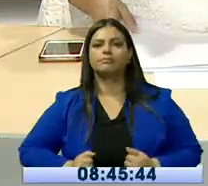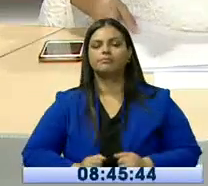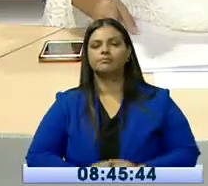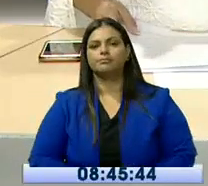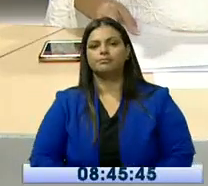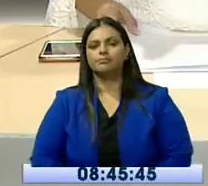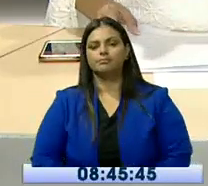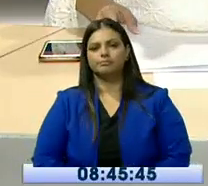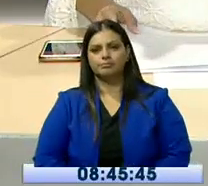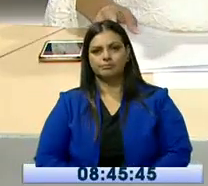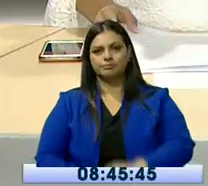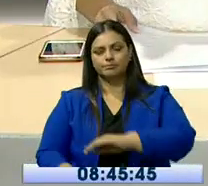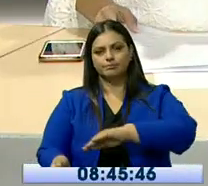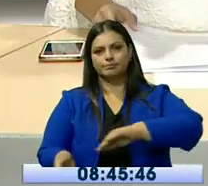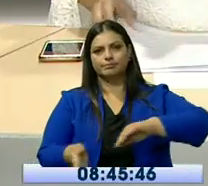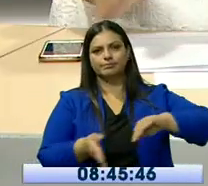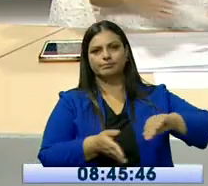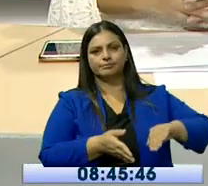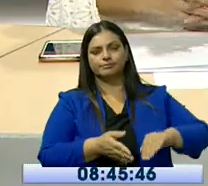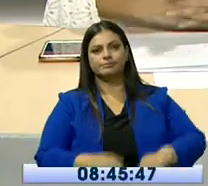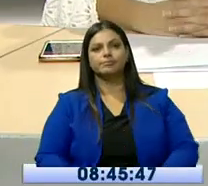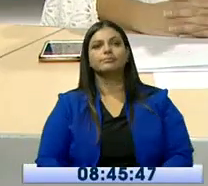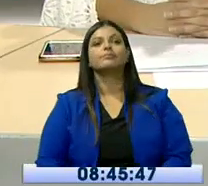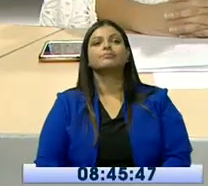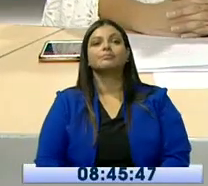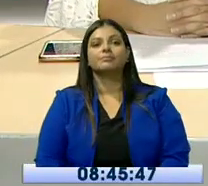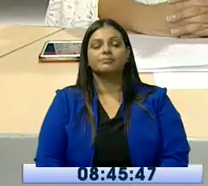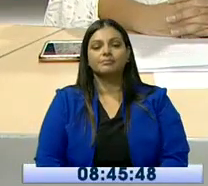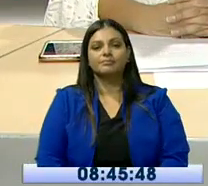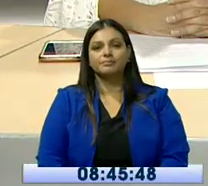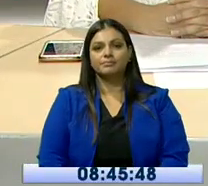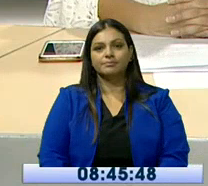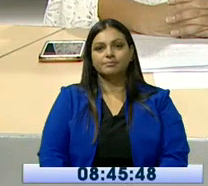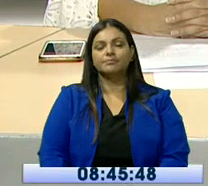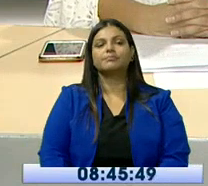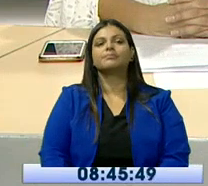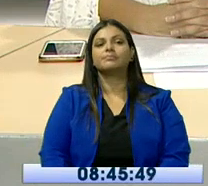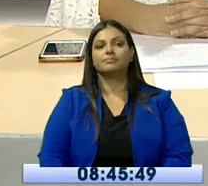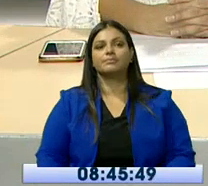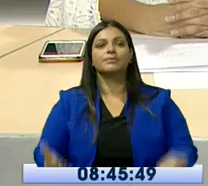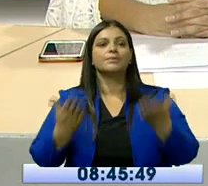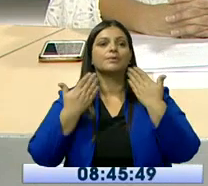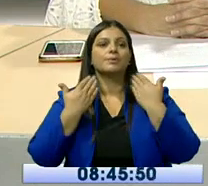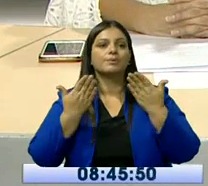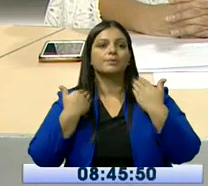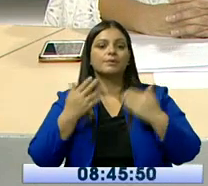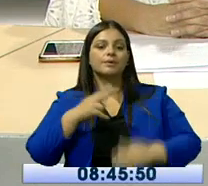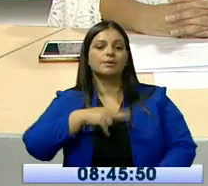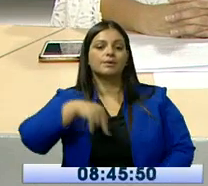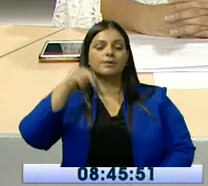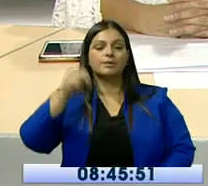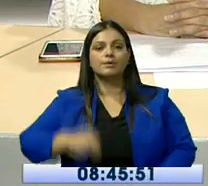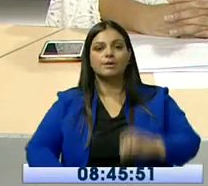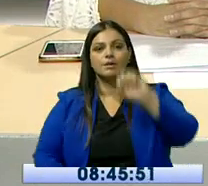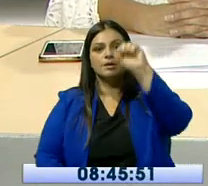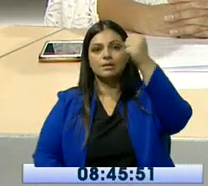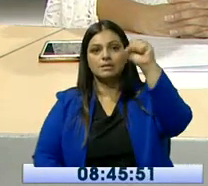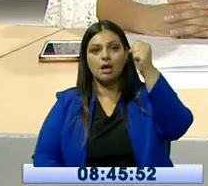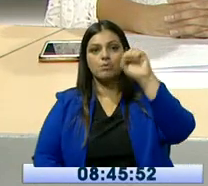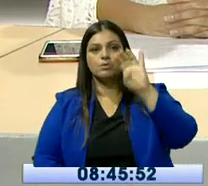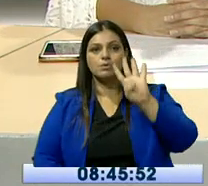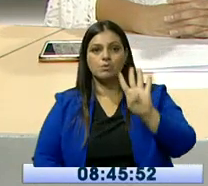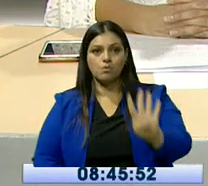asesinan de varios disparos a un hombre de nacionalidad colombiana en un callejón de la ciudad de Las Sauces 4. Esto es al norte de Guayaquil.